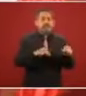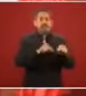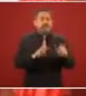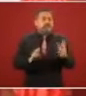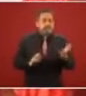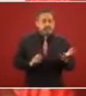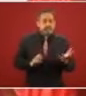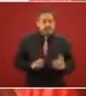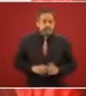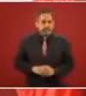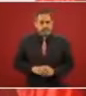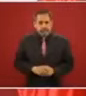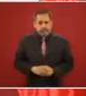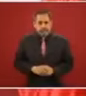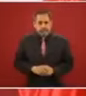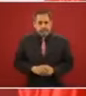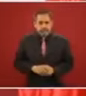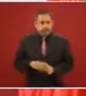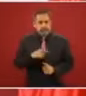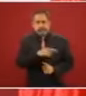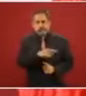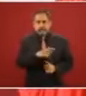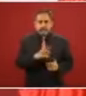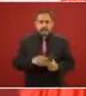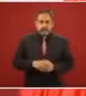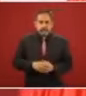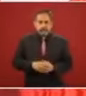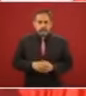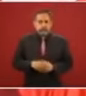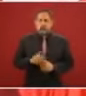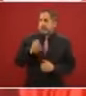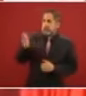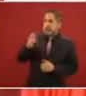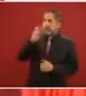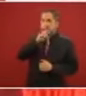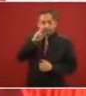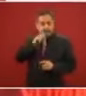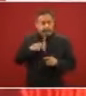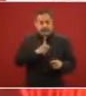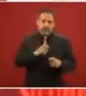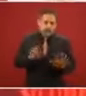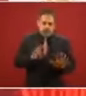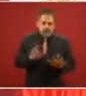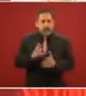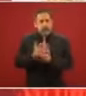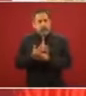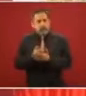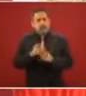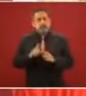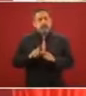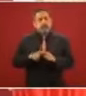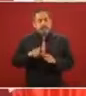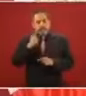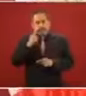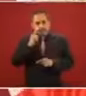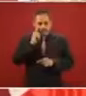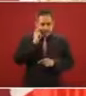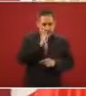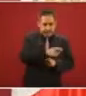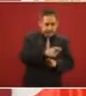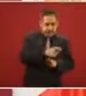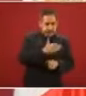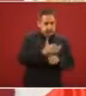que pide y vas a tener, porque tenemos que